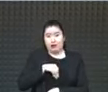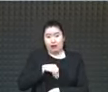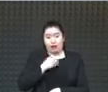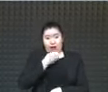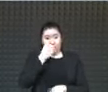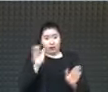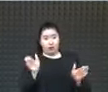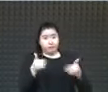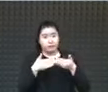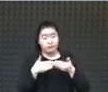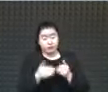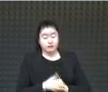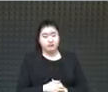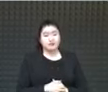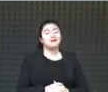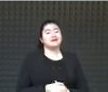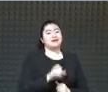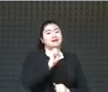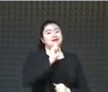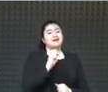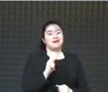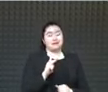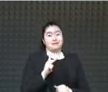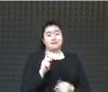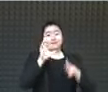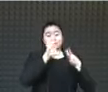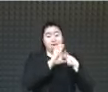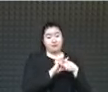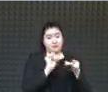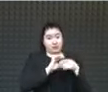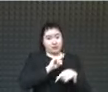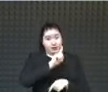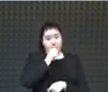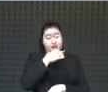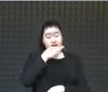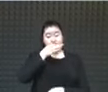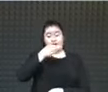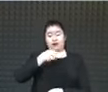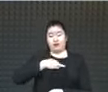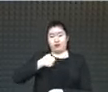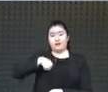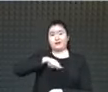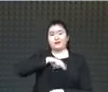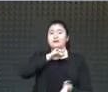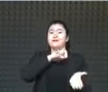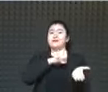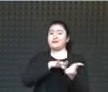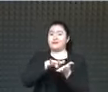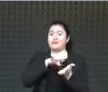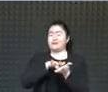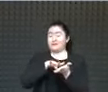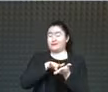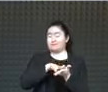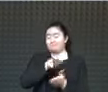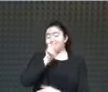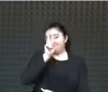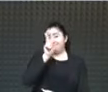Pública, cuáles son los protocolos, ellos nos los van a informar y nosotros vamos a apoyar en todo lo que se requiera, pero es cierto,